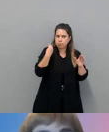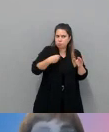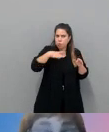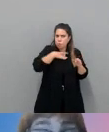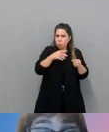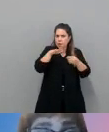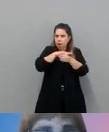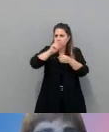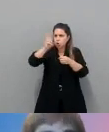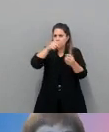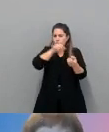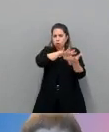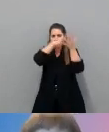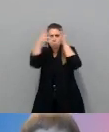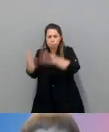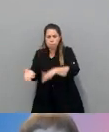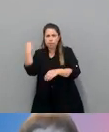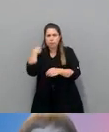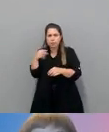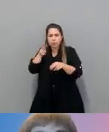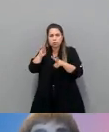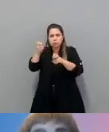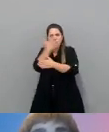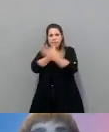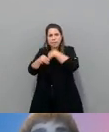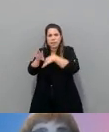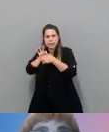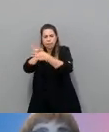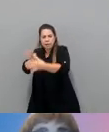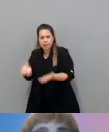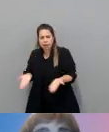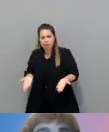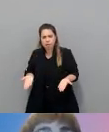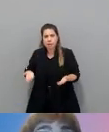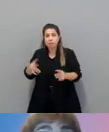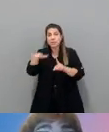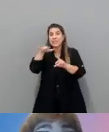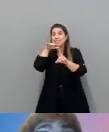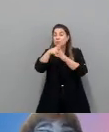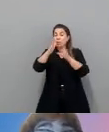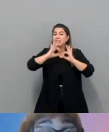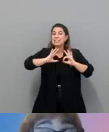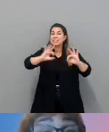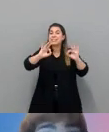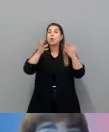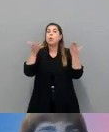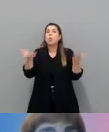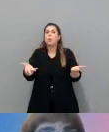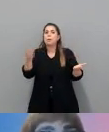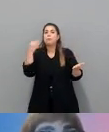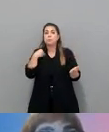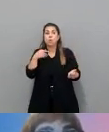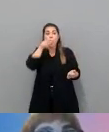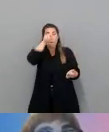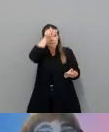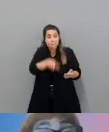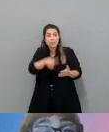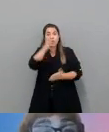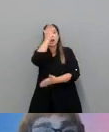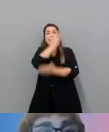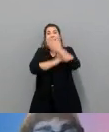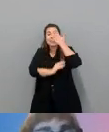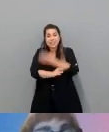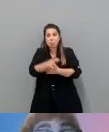circunstancias vinculadas a la situación de discapacidad. Y esas circunstancias concretas tienen que ver con que una persona con discapacidad, por